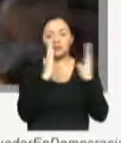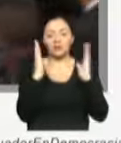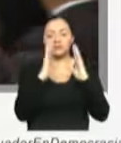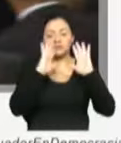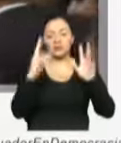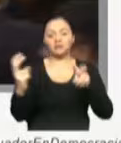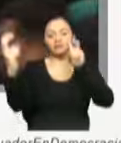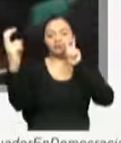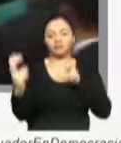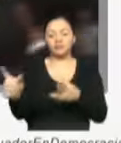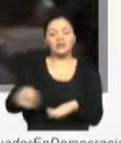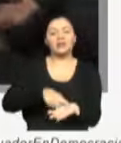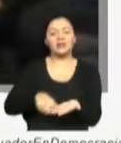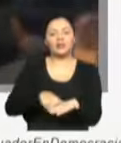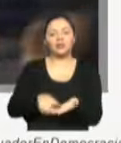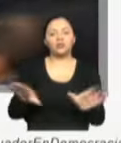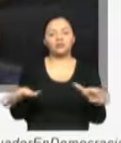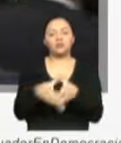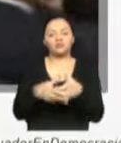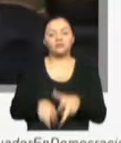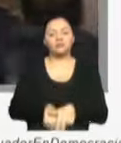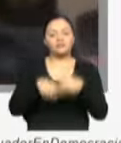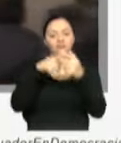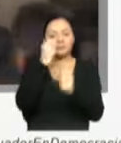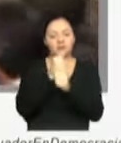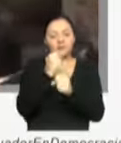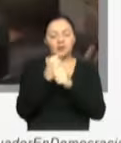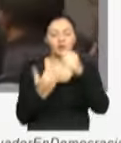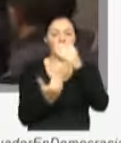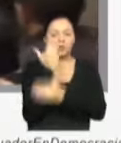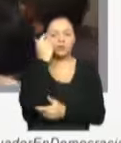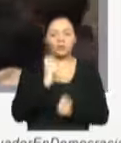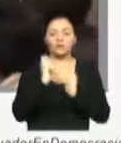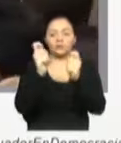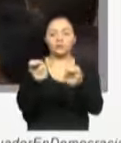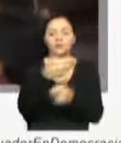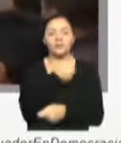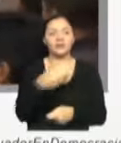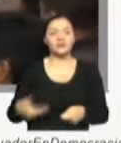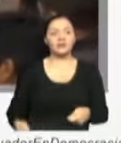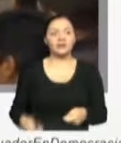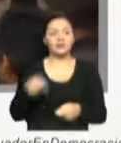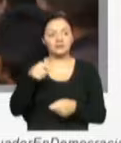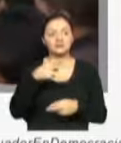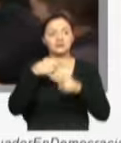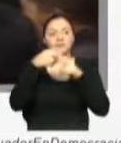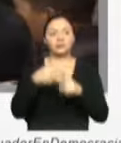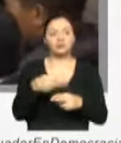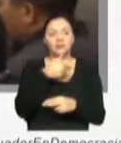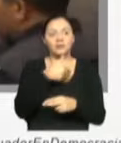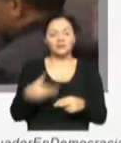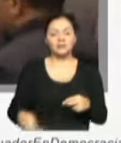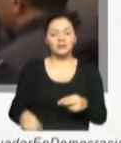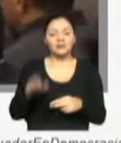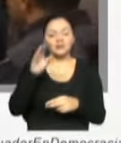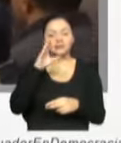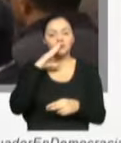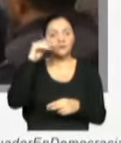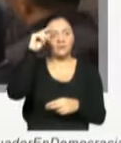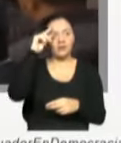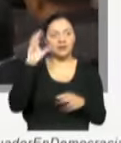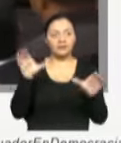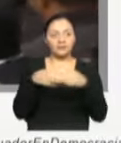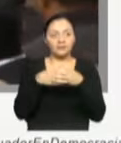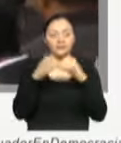que resulte electo podrá empezar a trabajar con la comisión de transición que ya designó el presidente de la República, Rafael